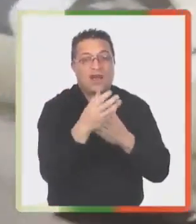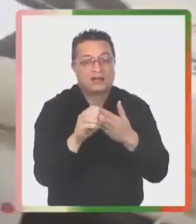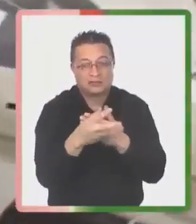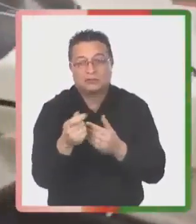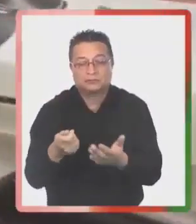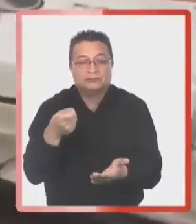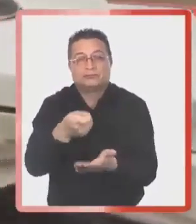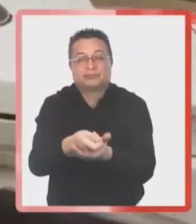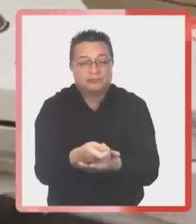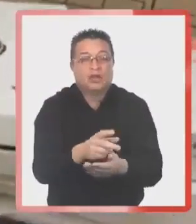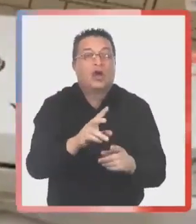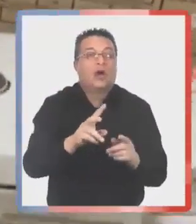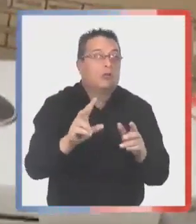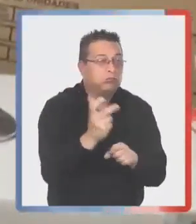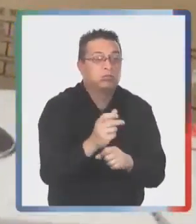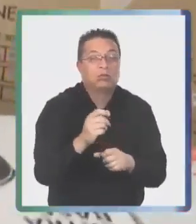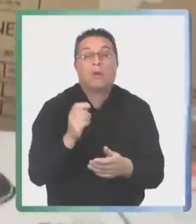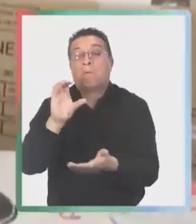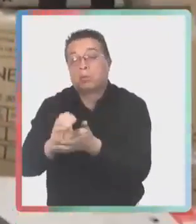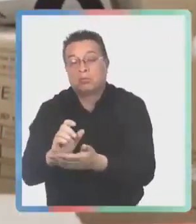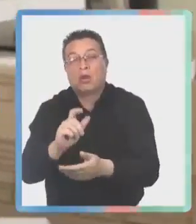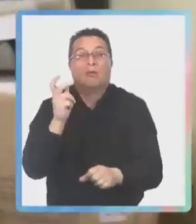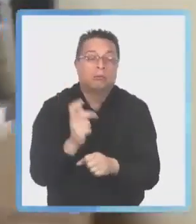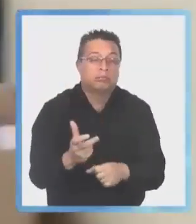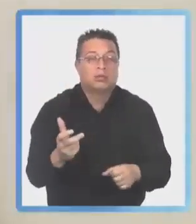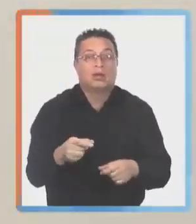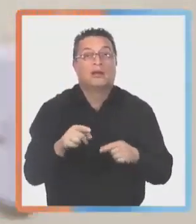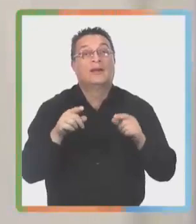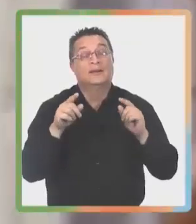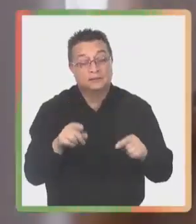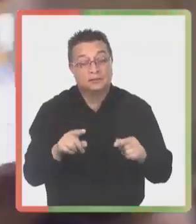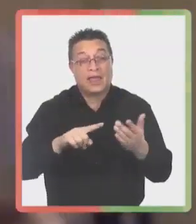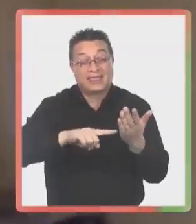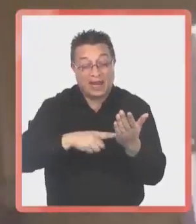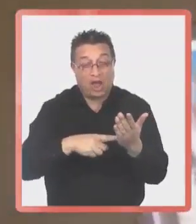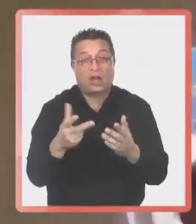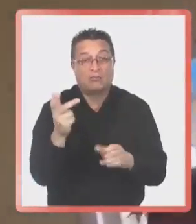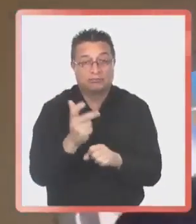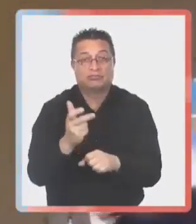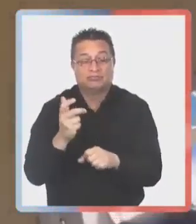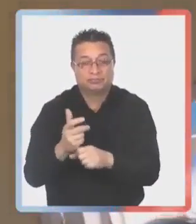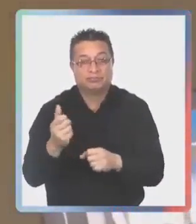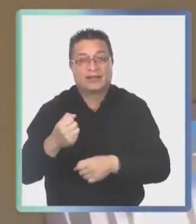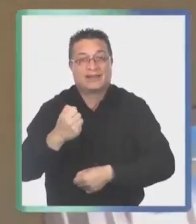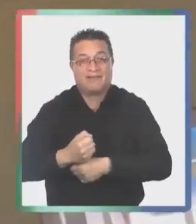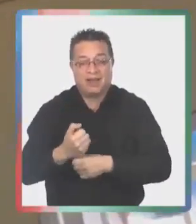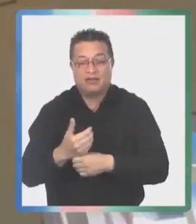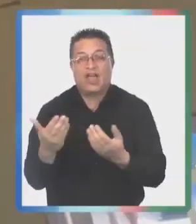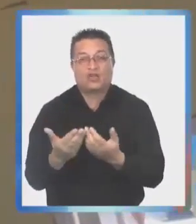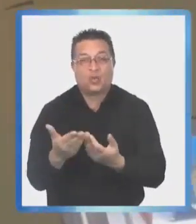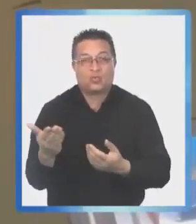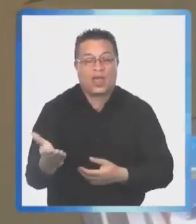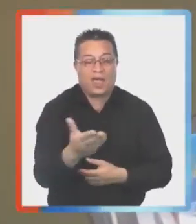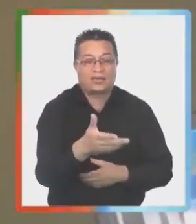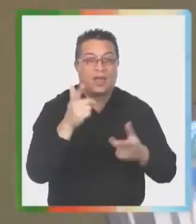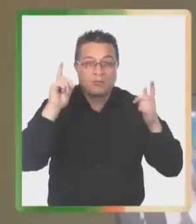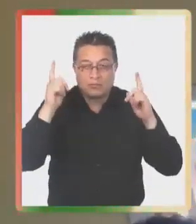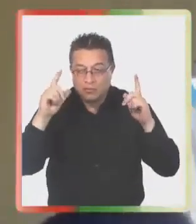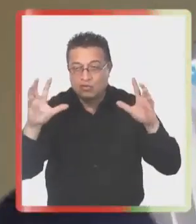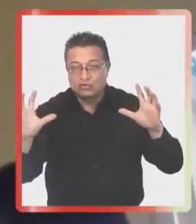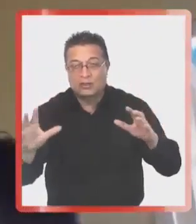renovando recursos que los van robando de nuevo. Se trajeron especies tecnológicas, principalmente material de trabajo para los